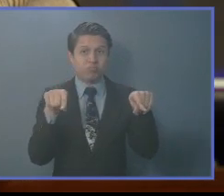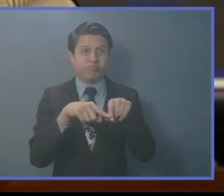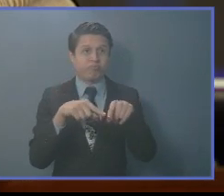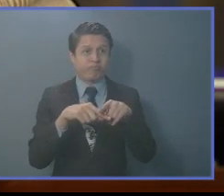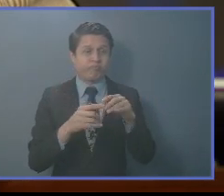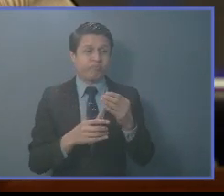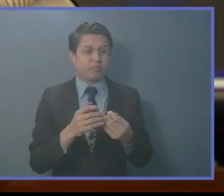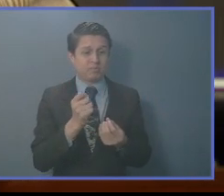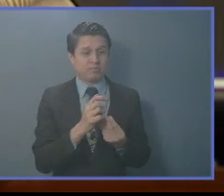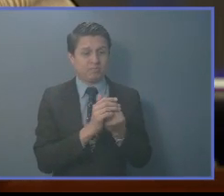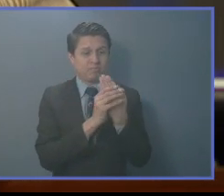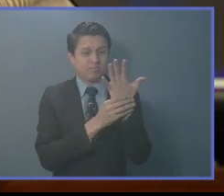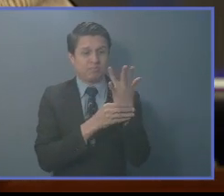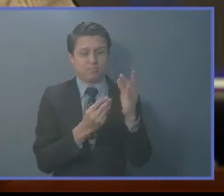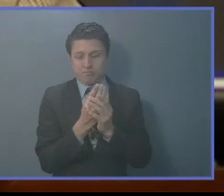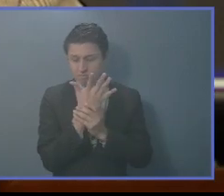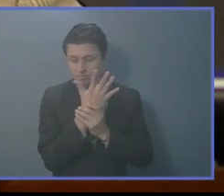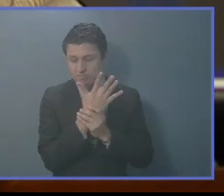guantes.